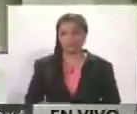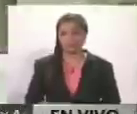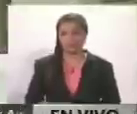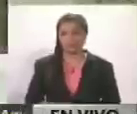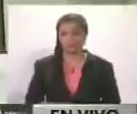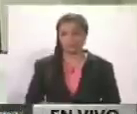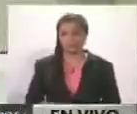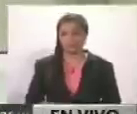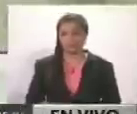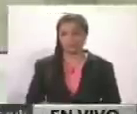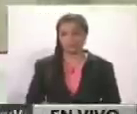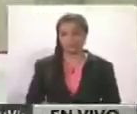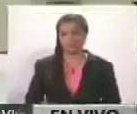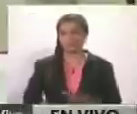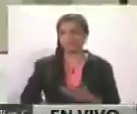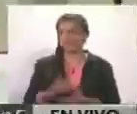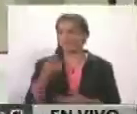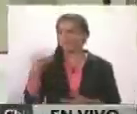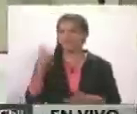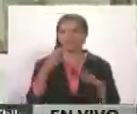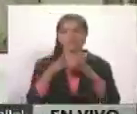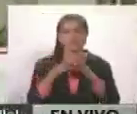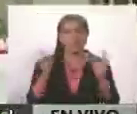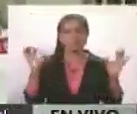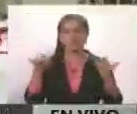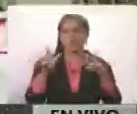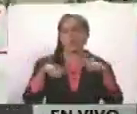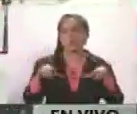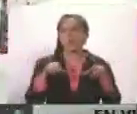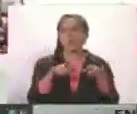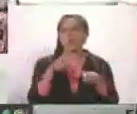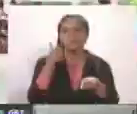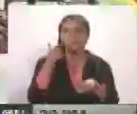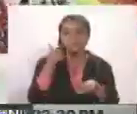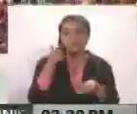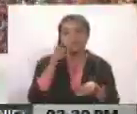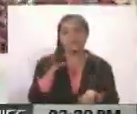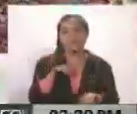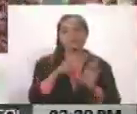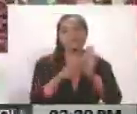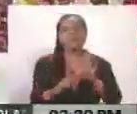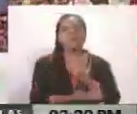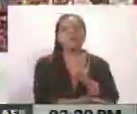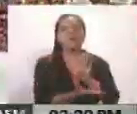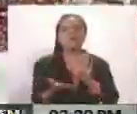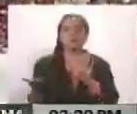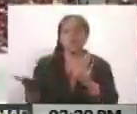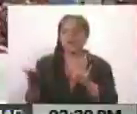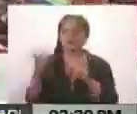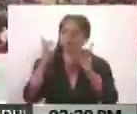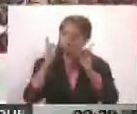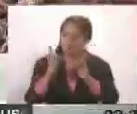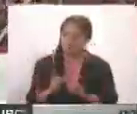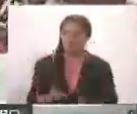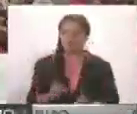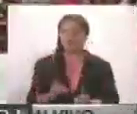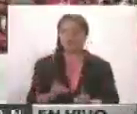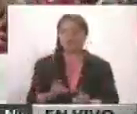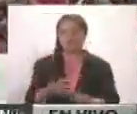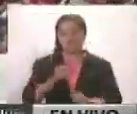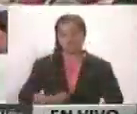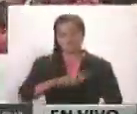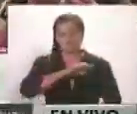Y todos los puntos de concentración fueron una muestra de dignidad, de